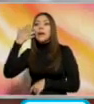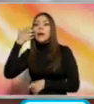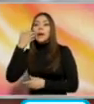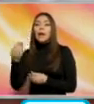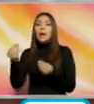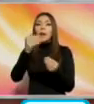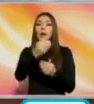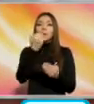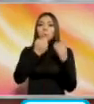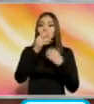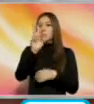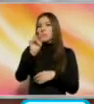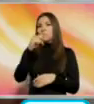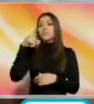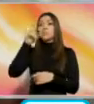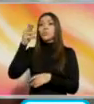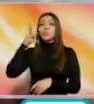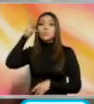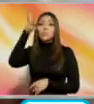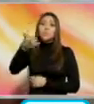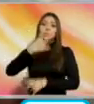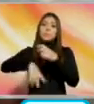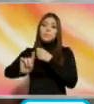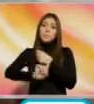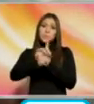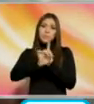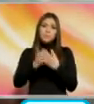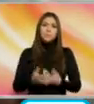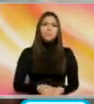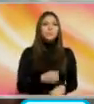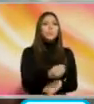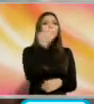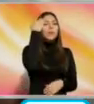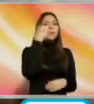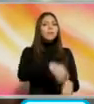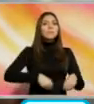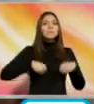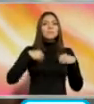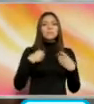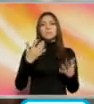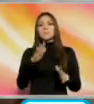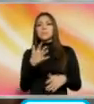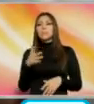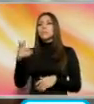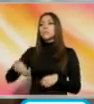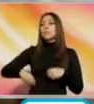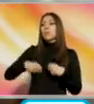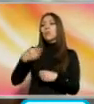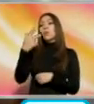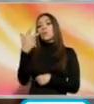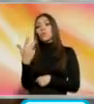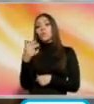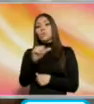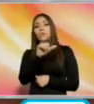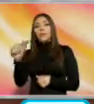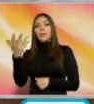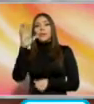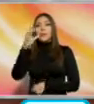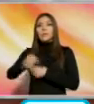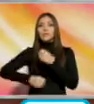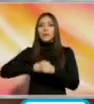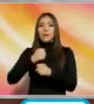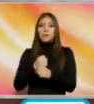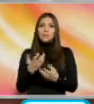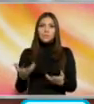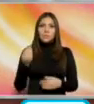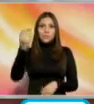traer problemas a lo largo. ¿Cuánto viven ellos? Tienen un promedio de vida de 8 a 10 años, o sea, sí son mascotas. ¡Wow! longevas. Exactamente. Oye,